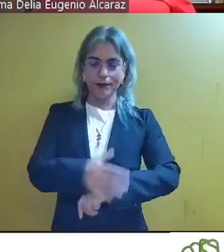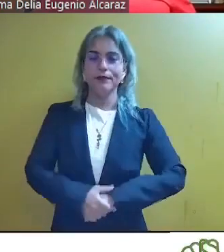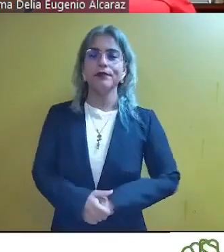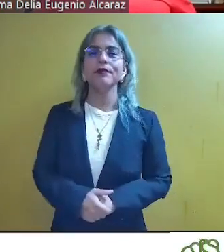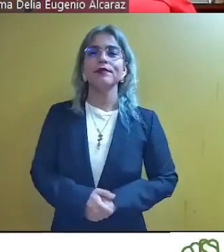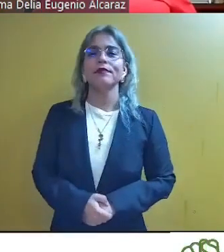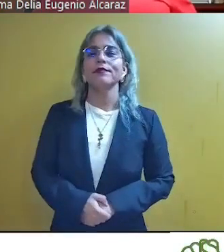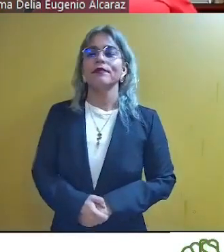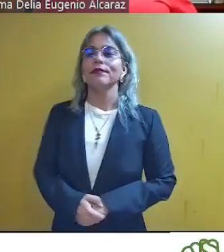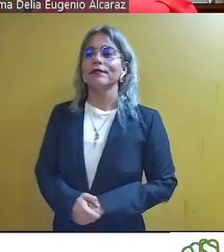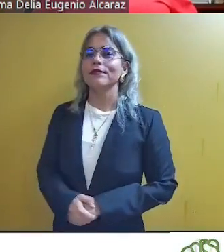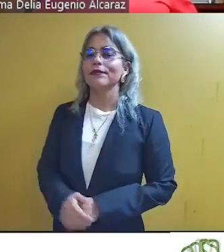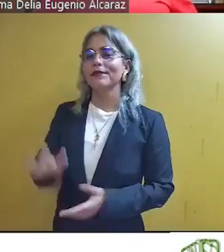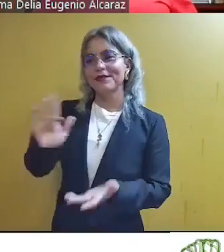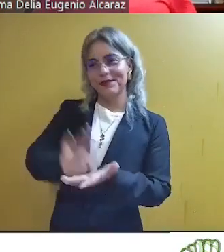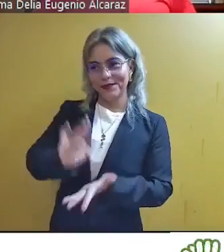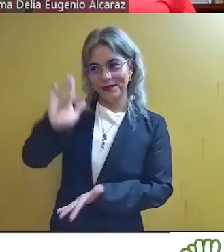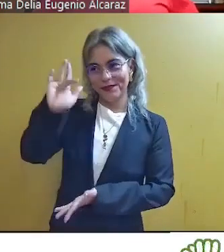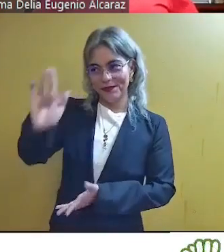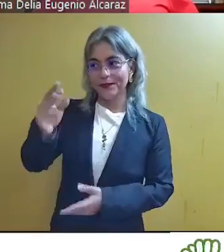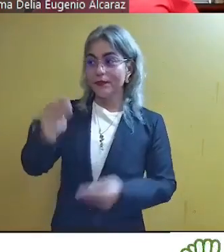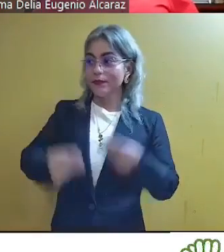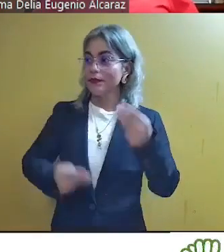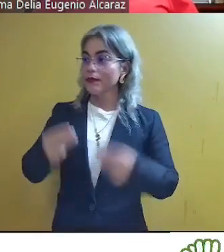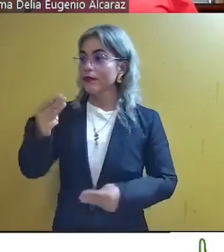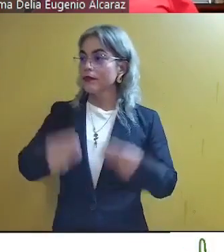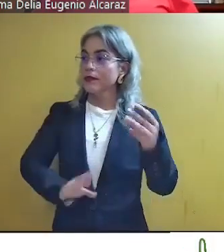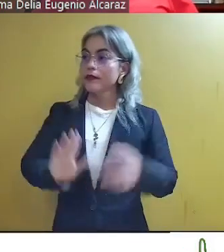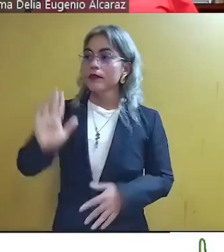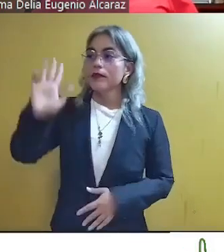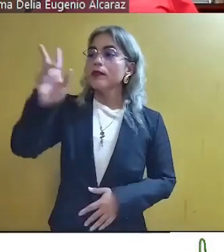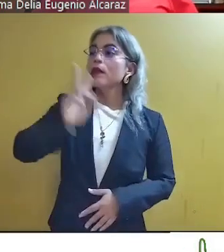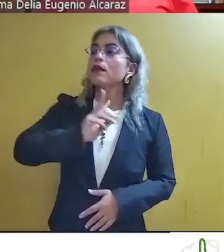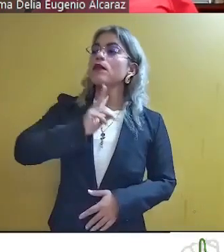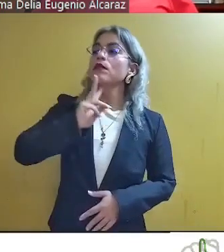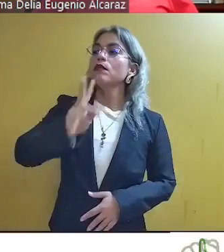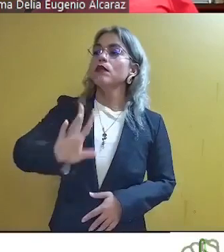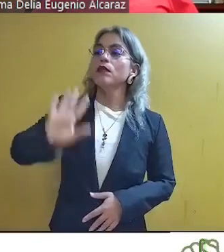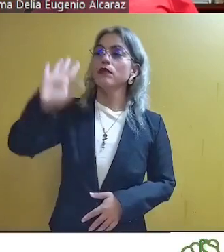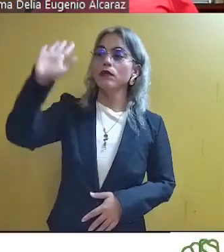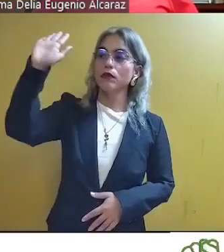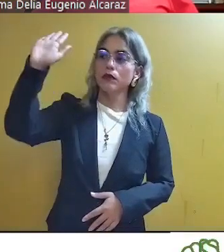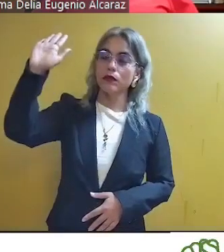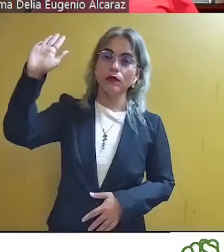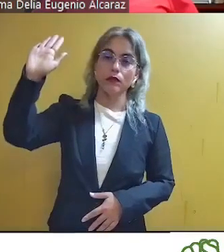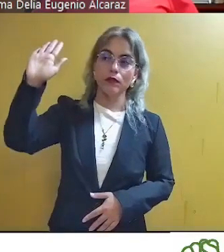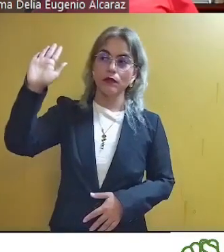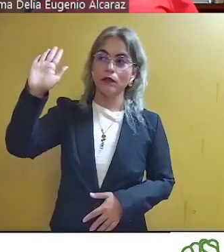Gracias, magistrado. ¿Alguien más desea hacer uso de la voz en esta primera ronda?